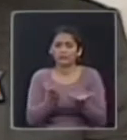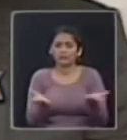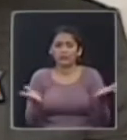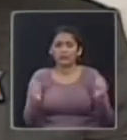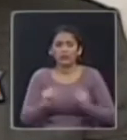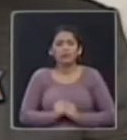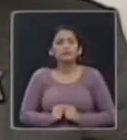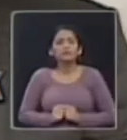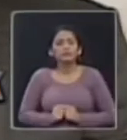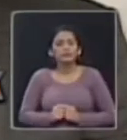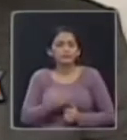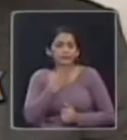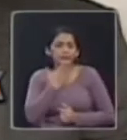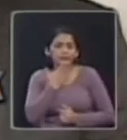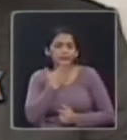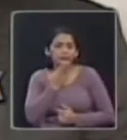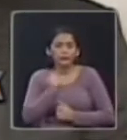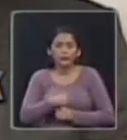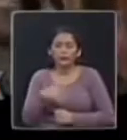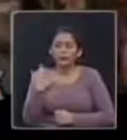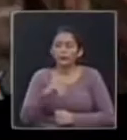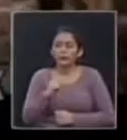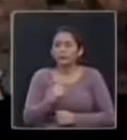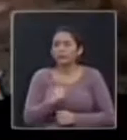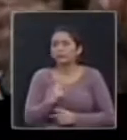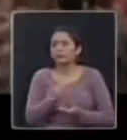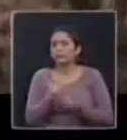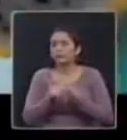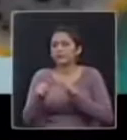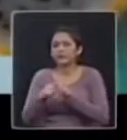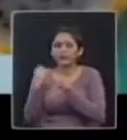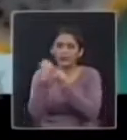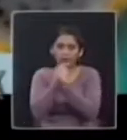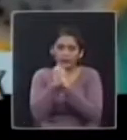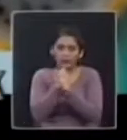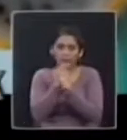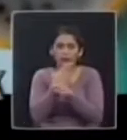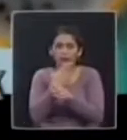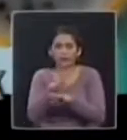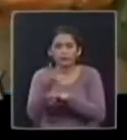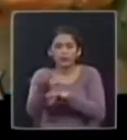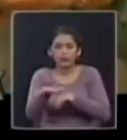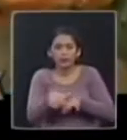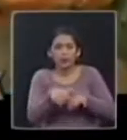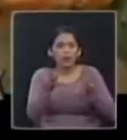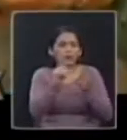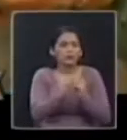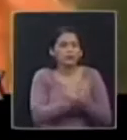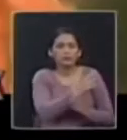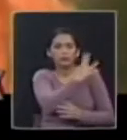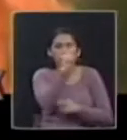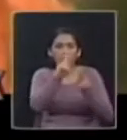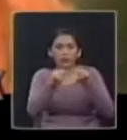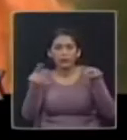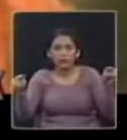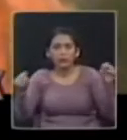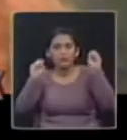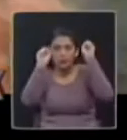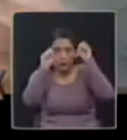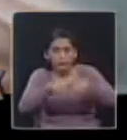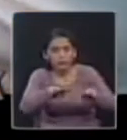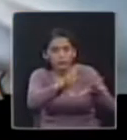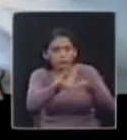a la agroindustria todavía tengamos mucho potencial, pero con productos diferenciados a través de plantas y otro tipo de